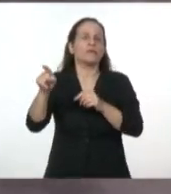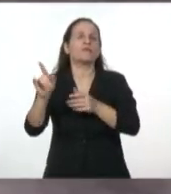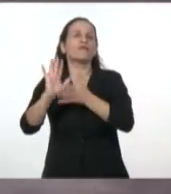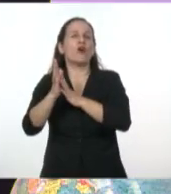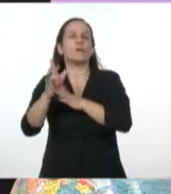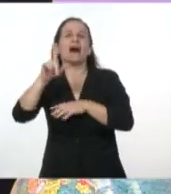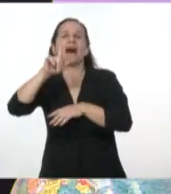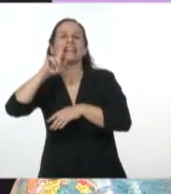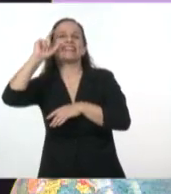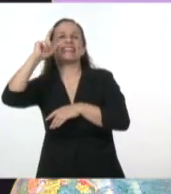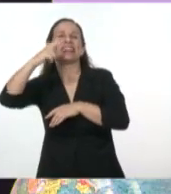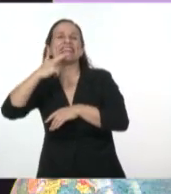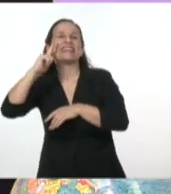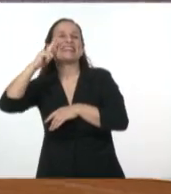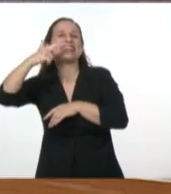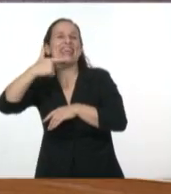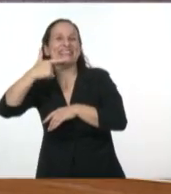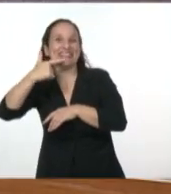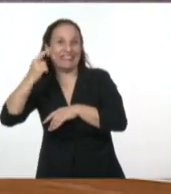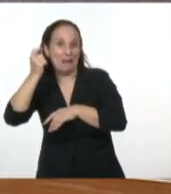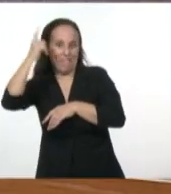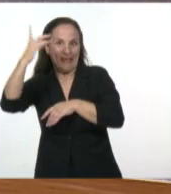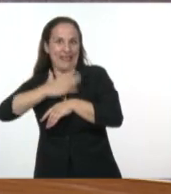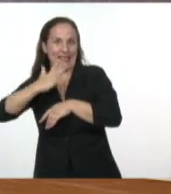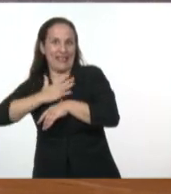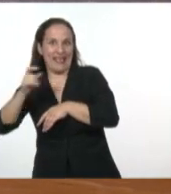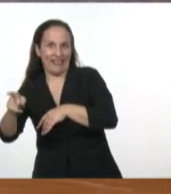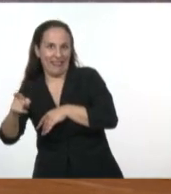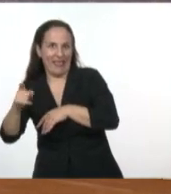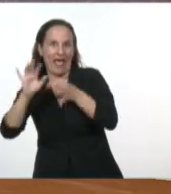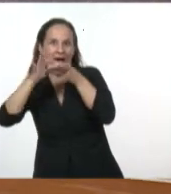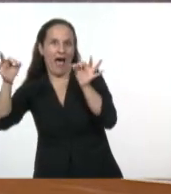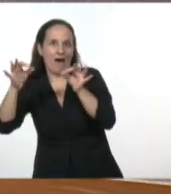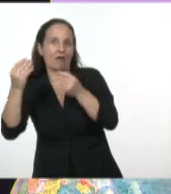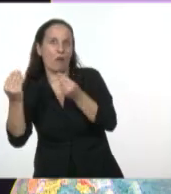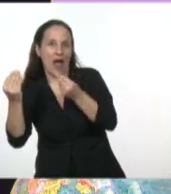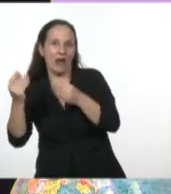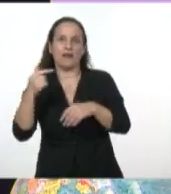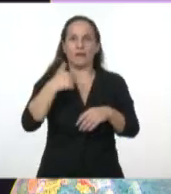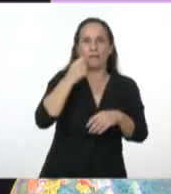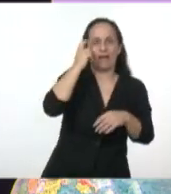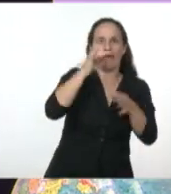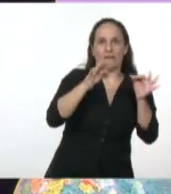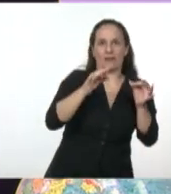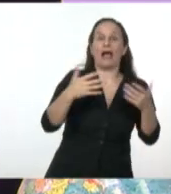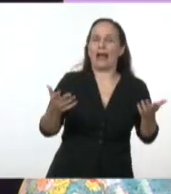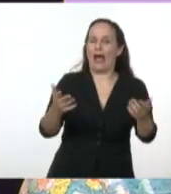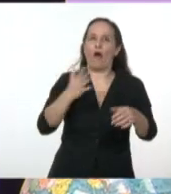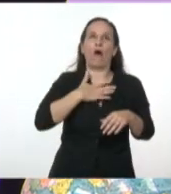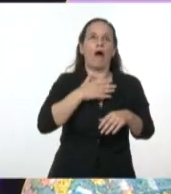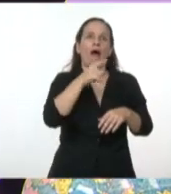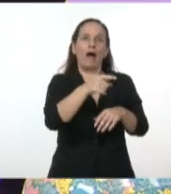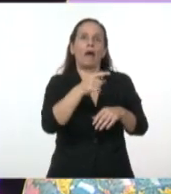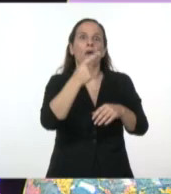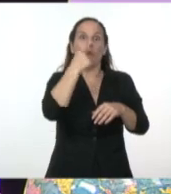idea, es decir, nuestro punto de vista anclado en un enunciado. Claro, sería para vos la mascota ideal son los perros y en mi caso la